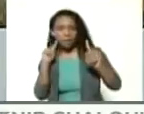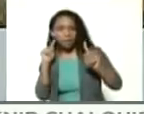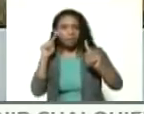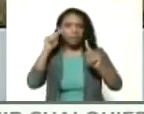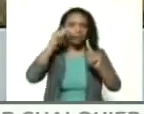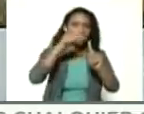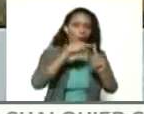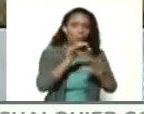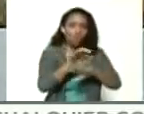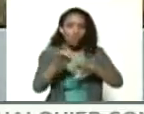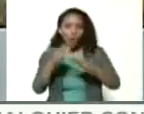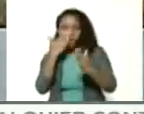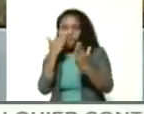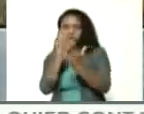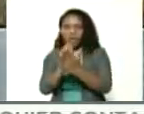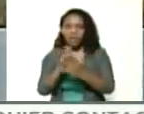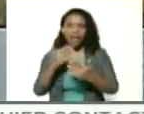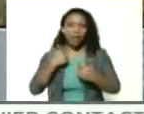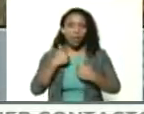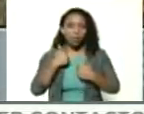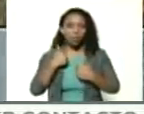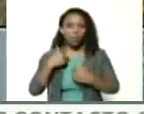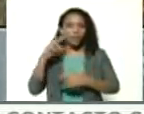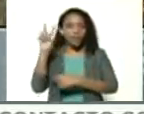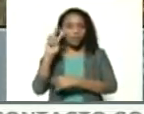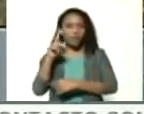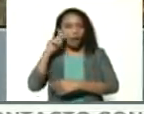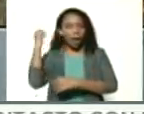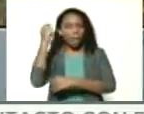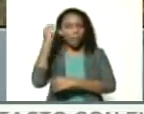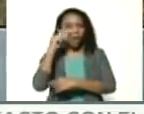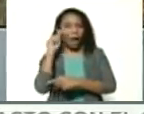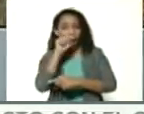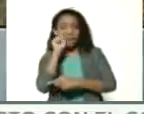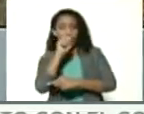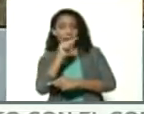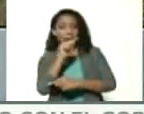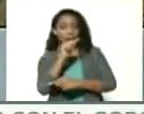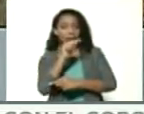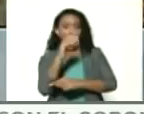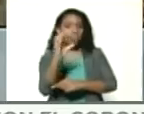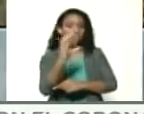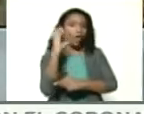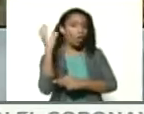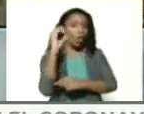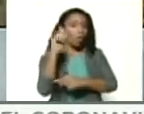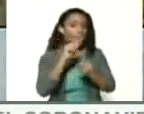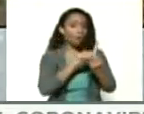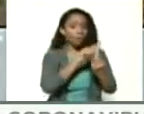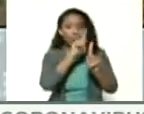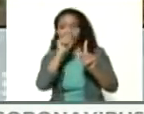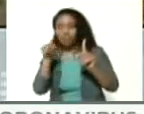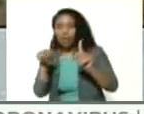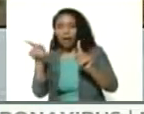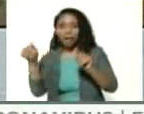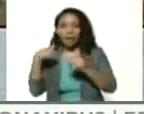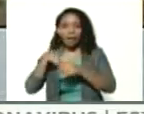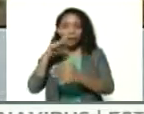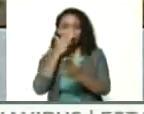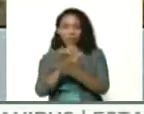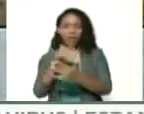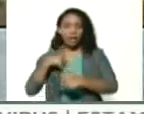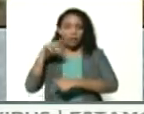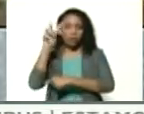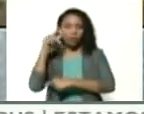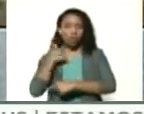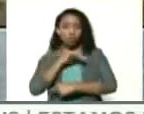los municipios fronterizos con el Apure, desde allá, desde Colombia. Y, bueno,